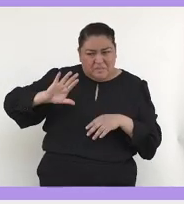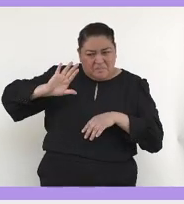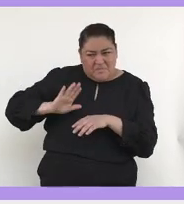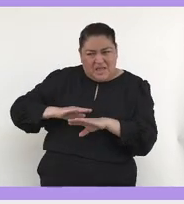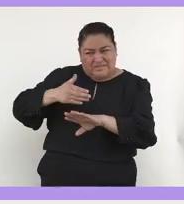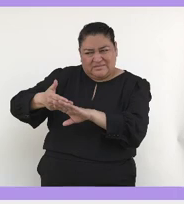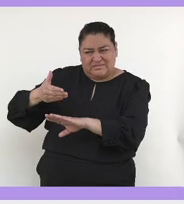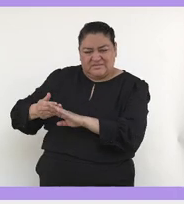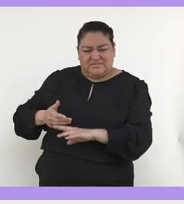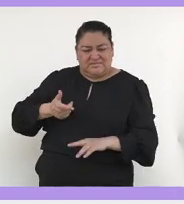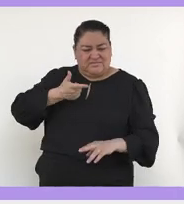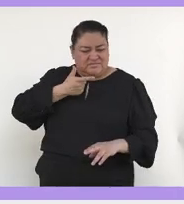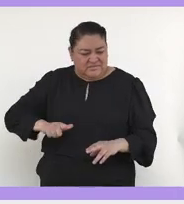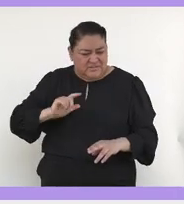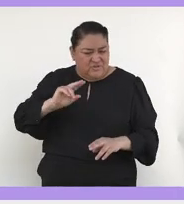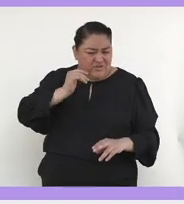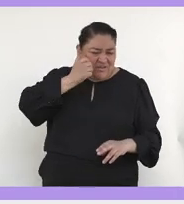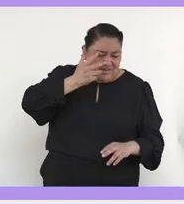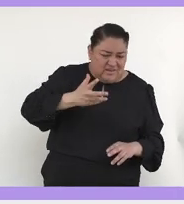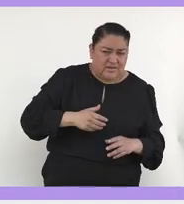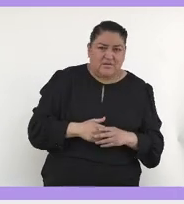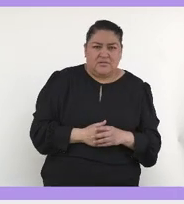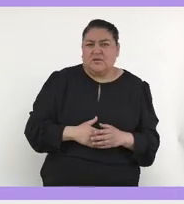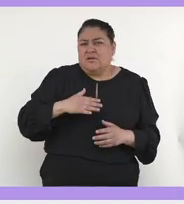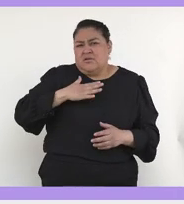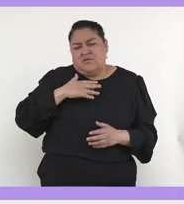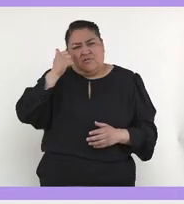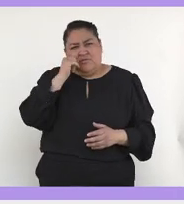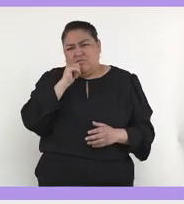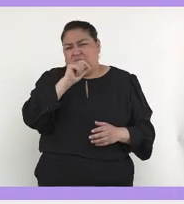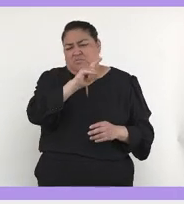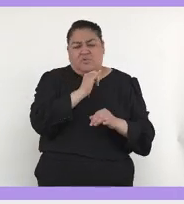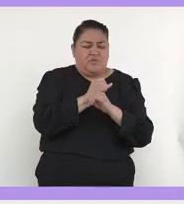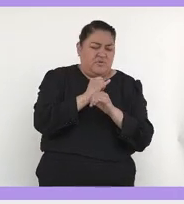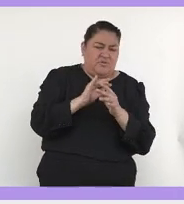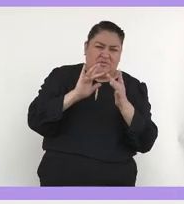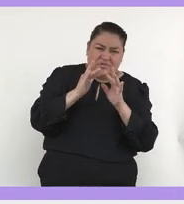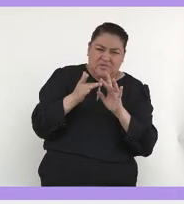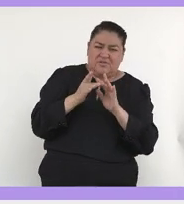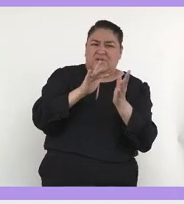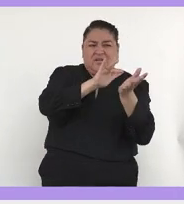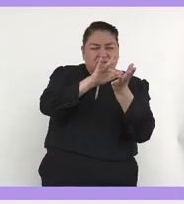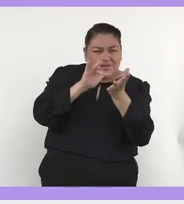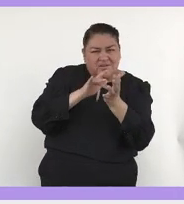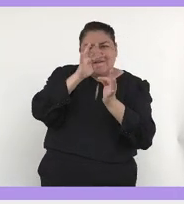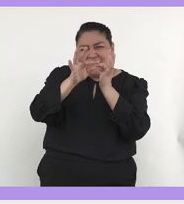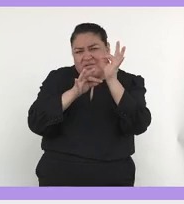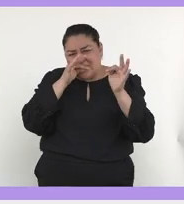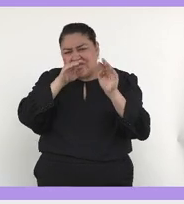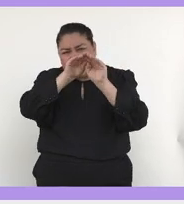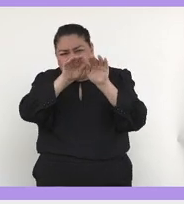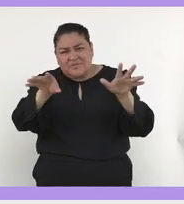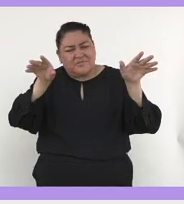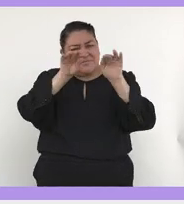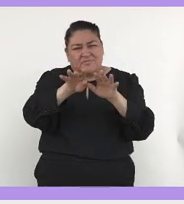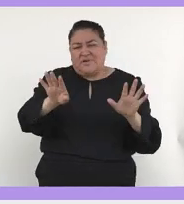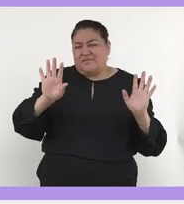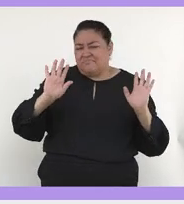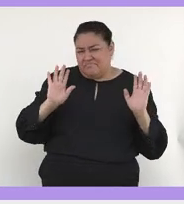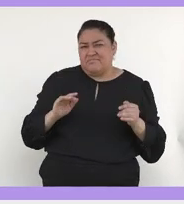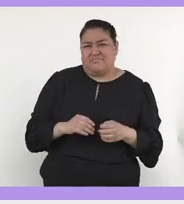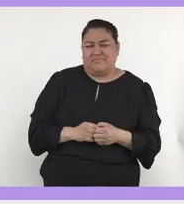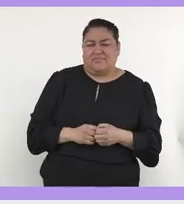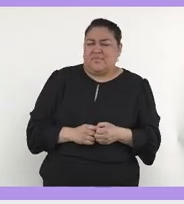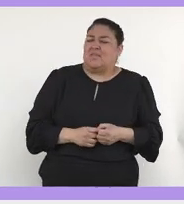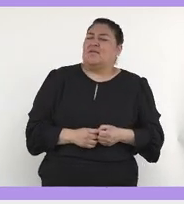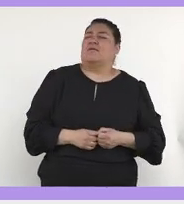Quizá no no Claro estaba en las redes sociales todo pero de una forma mucho más Este en un como en una etapa mucho más temprana